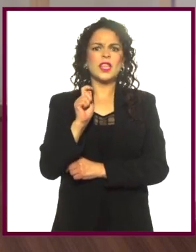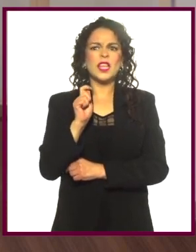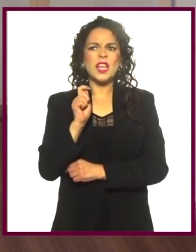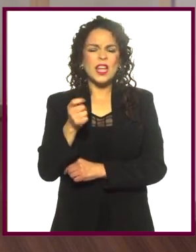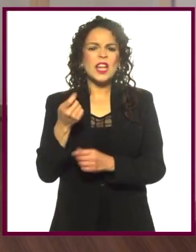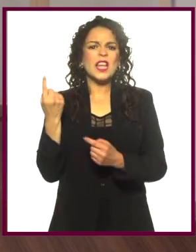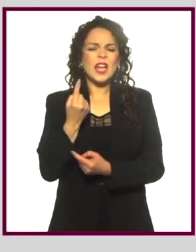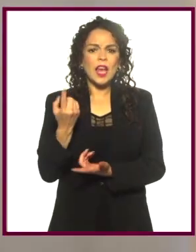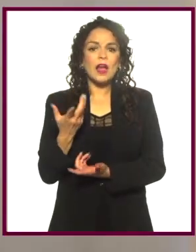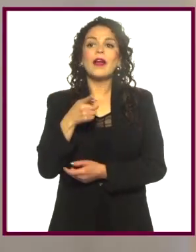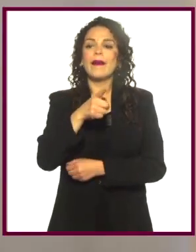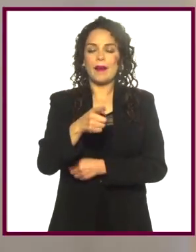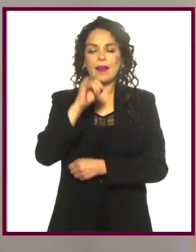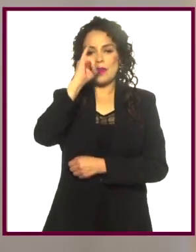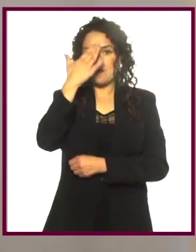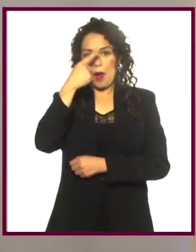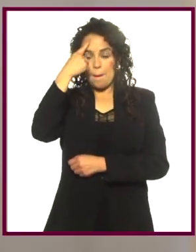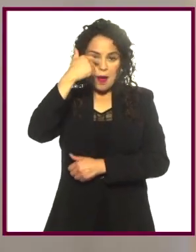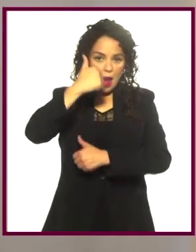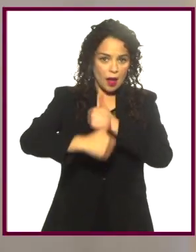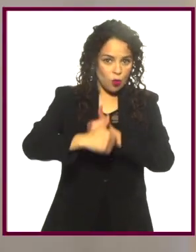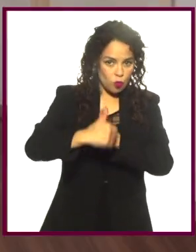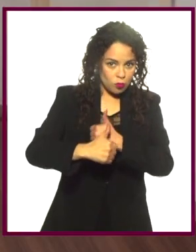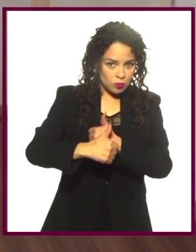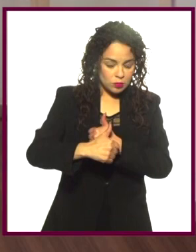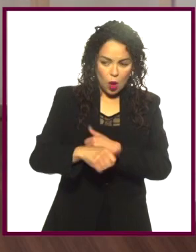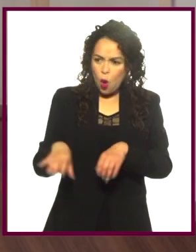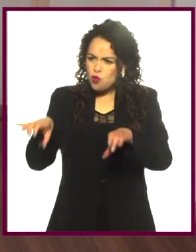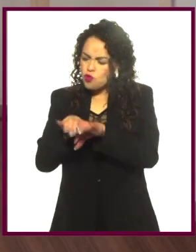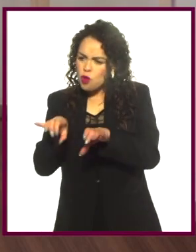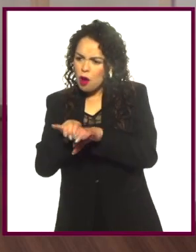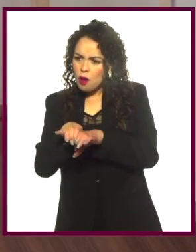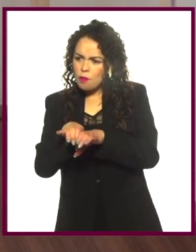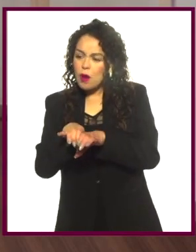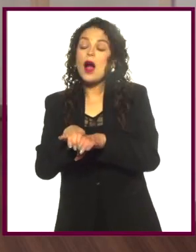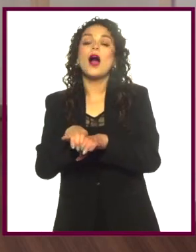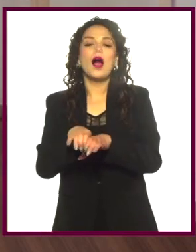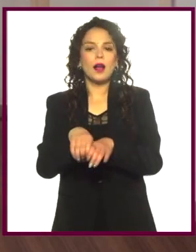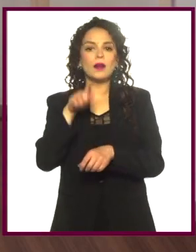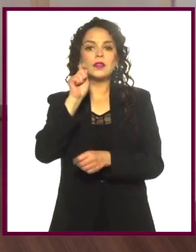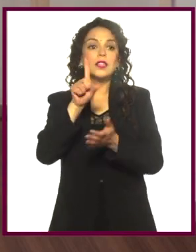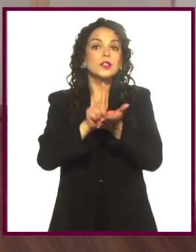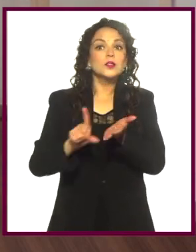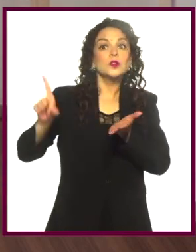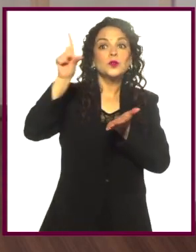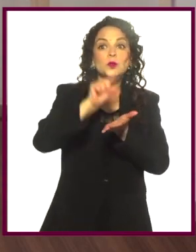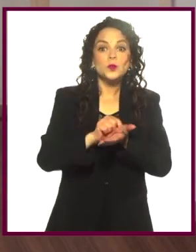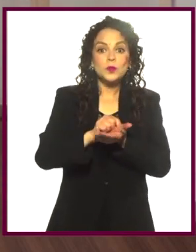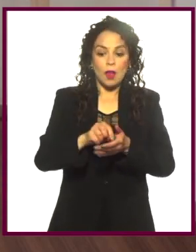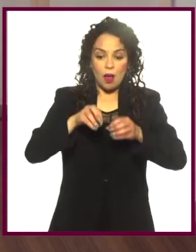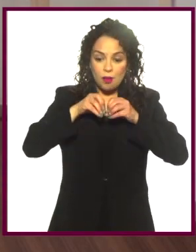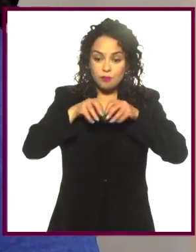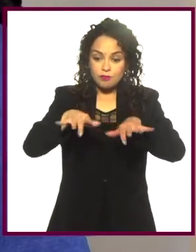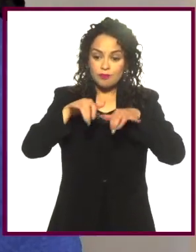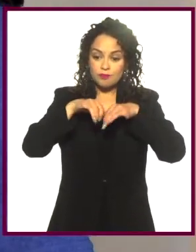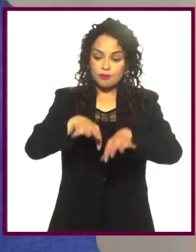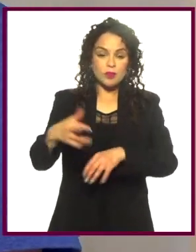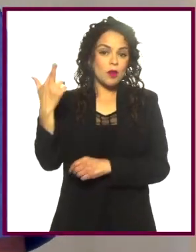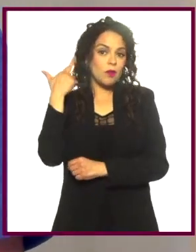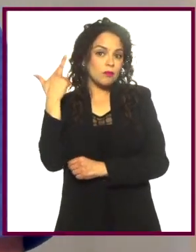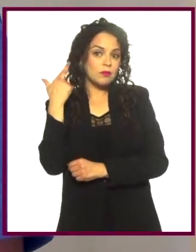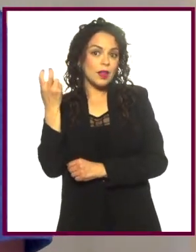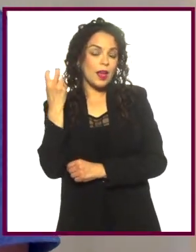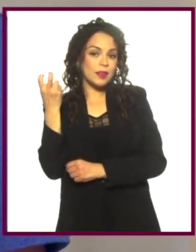no? ¿Vas bien? Ok. ¿Y cómo es por medio del tweet y los comerciales de la estación?